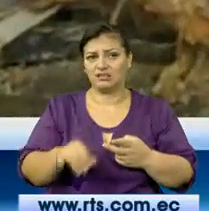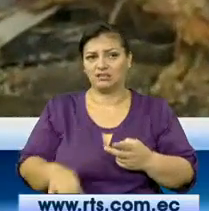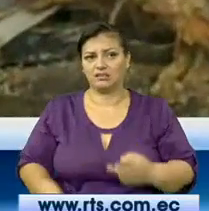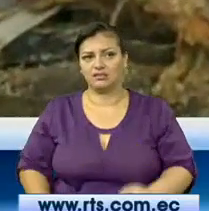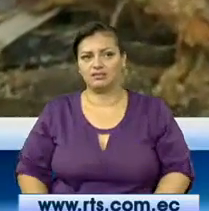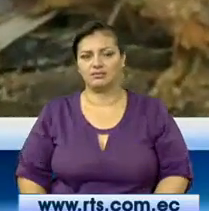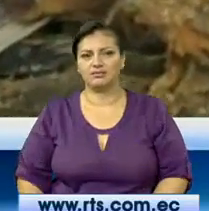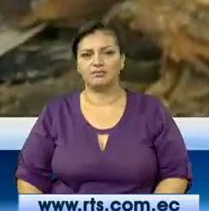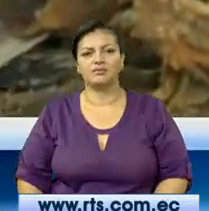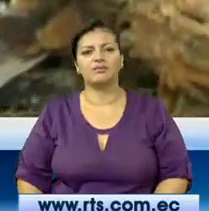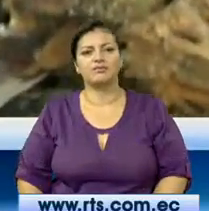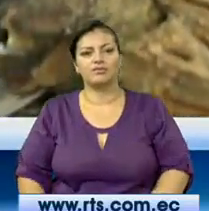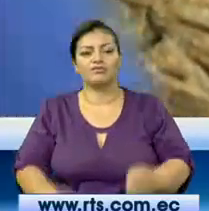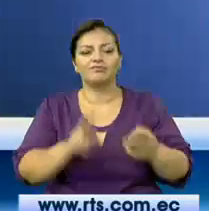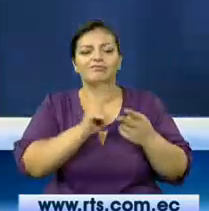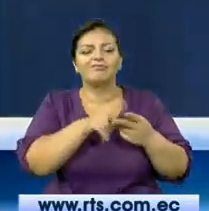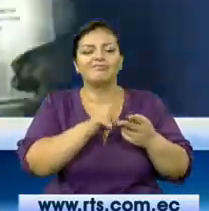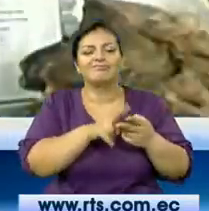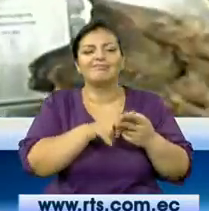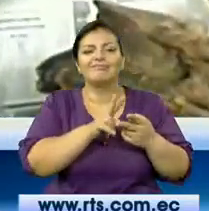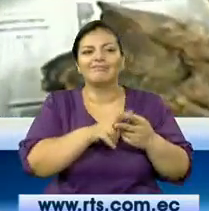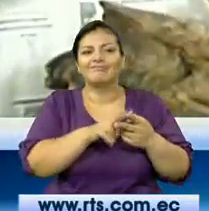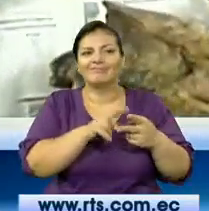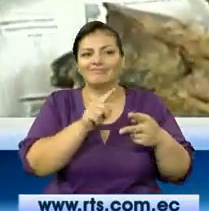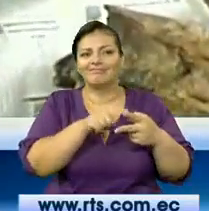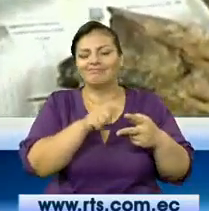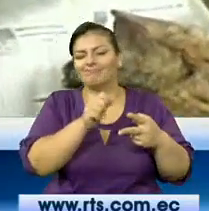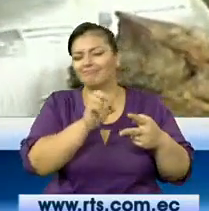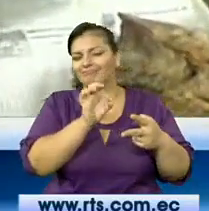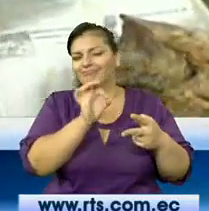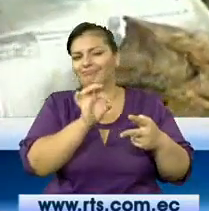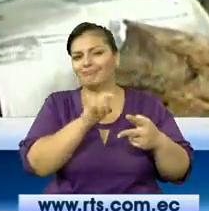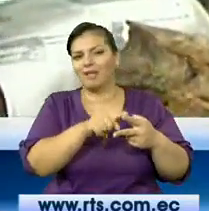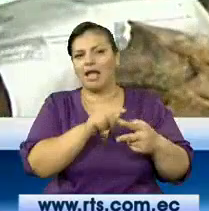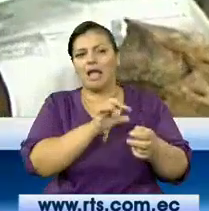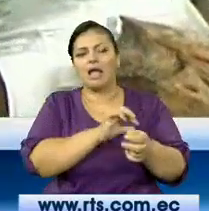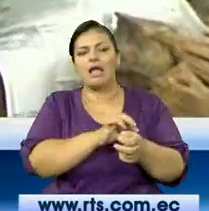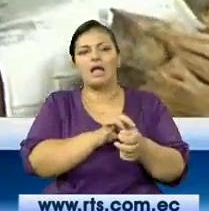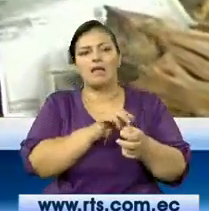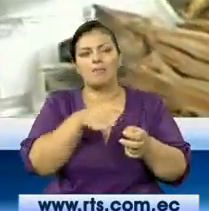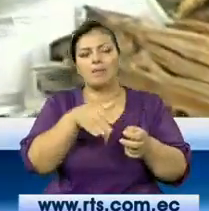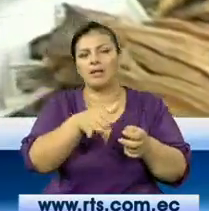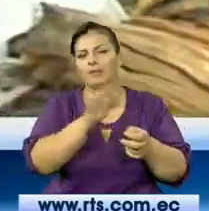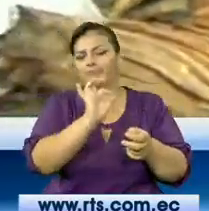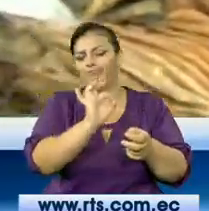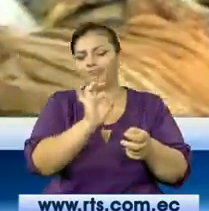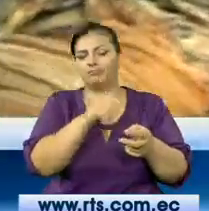espinoso pero de ahí el picudo Pues el picudo sabes es pura culpa